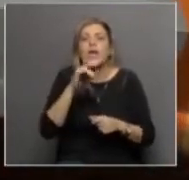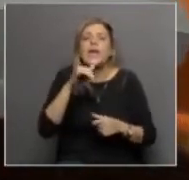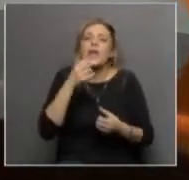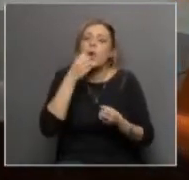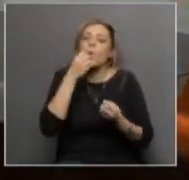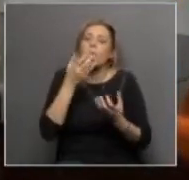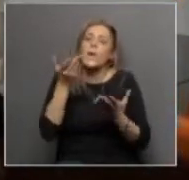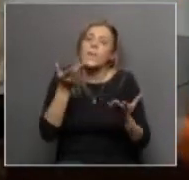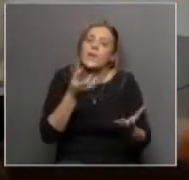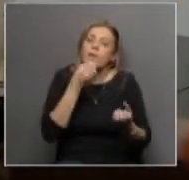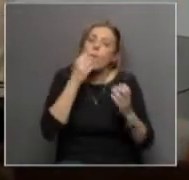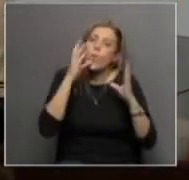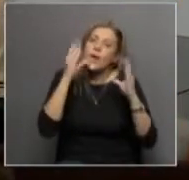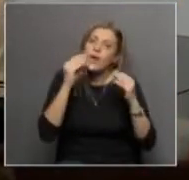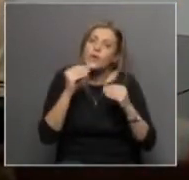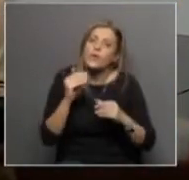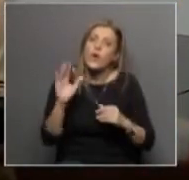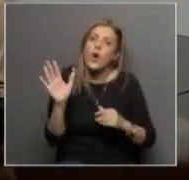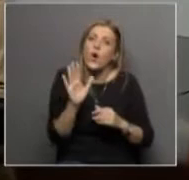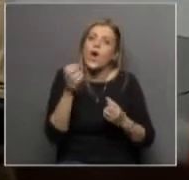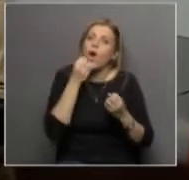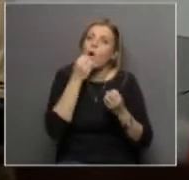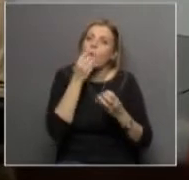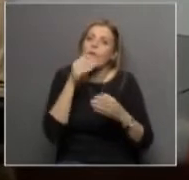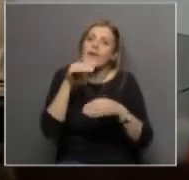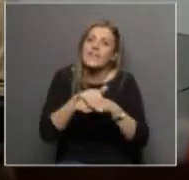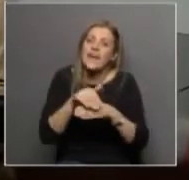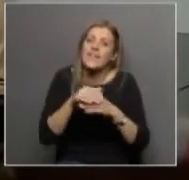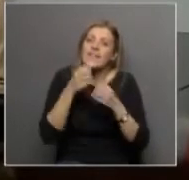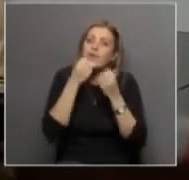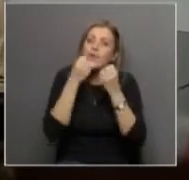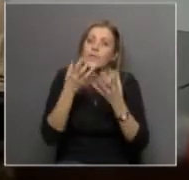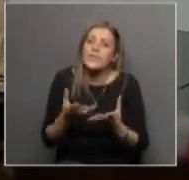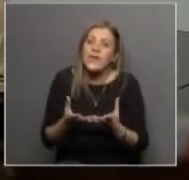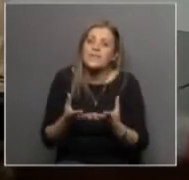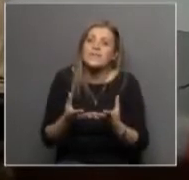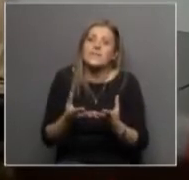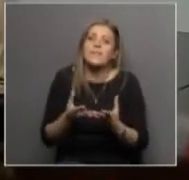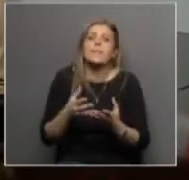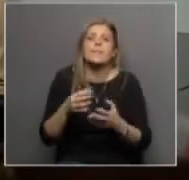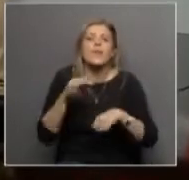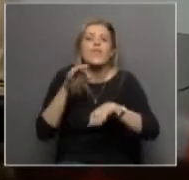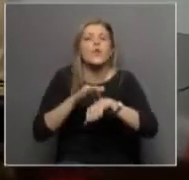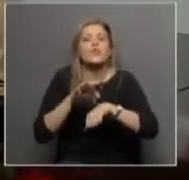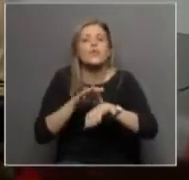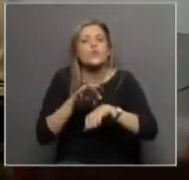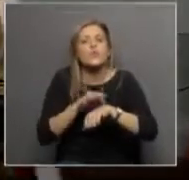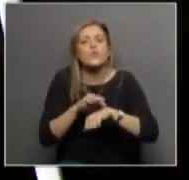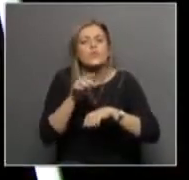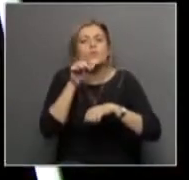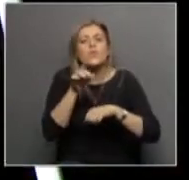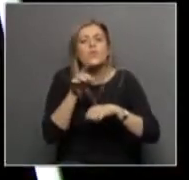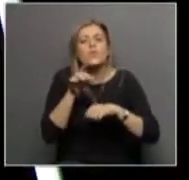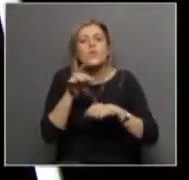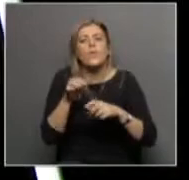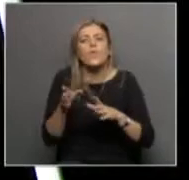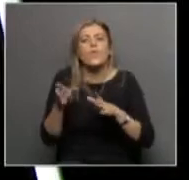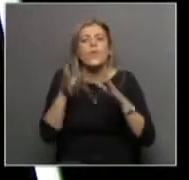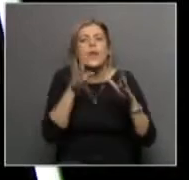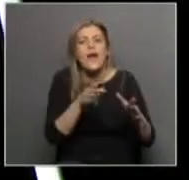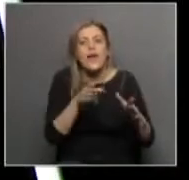Bienvenido, buenas noches. ¿Qué tal? Muy buenas tardes, ¿cómo están? Todo bien. Doctor, estamos, por un